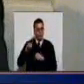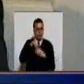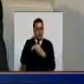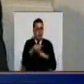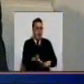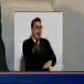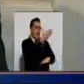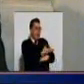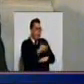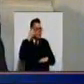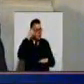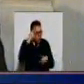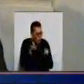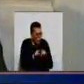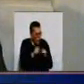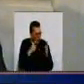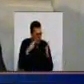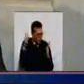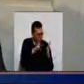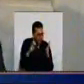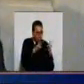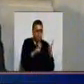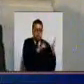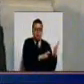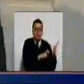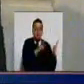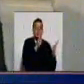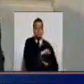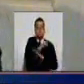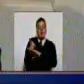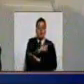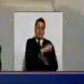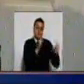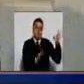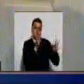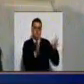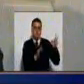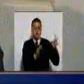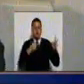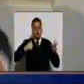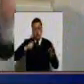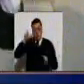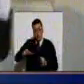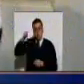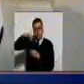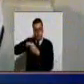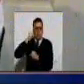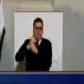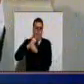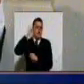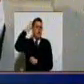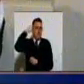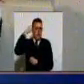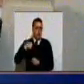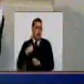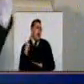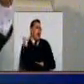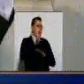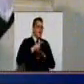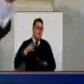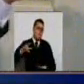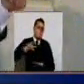los que los funcionarios públicos se tienen que acoger. O sea, que no es de libre escogencia del funcionario público